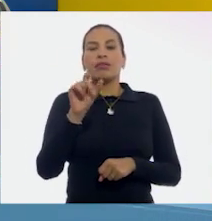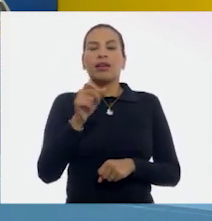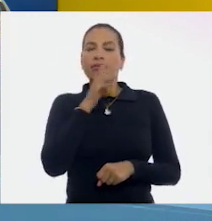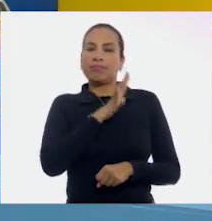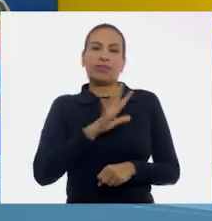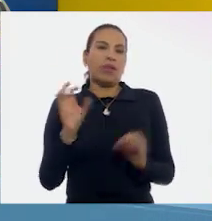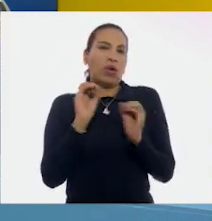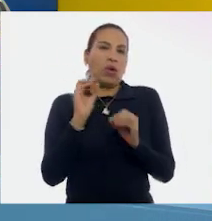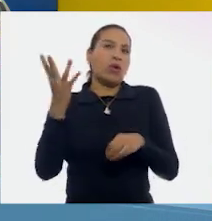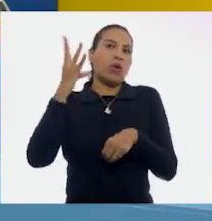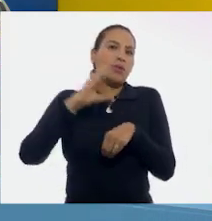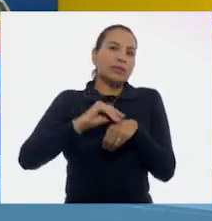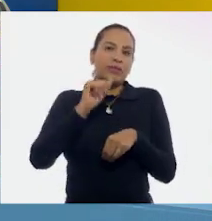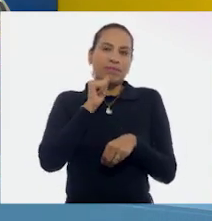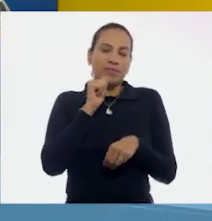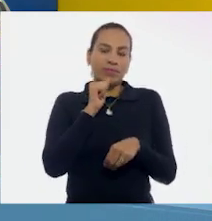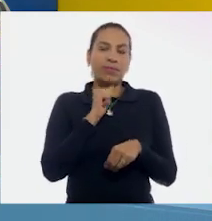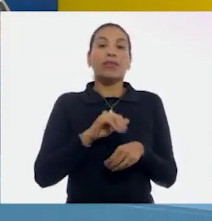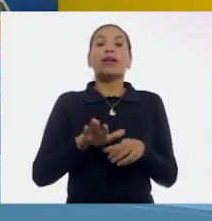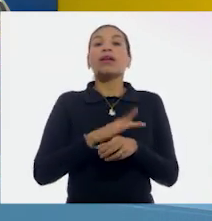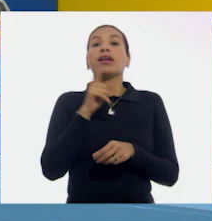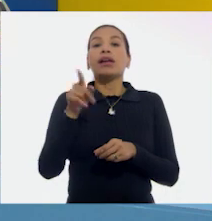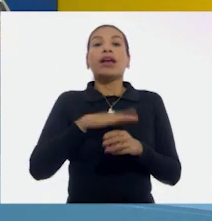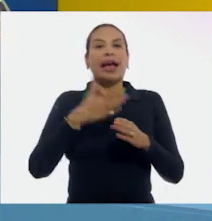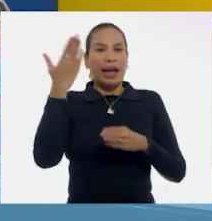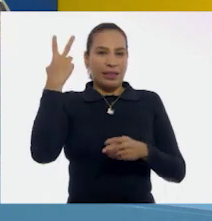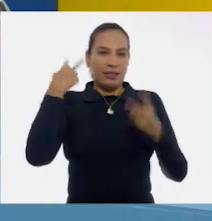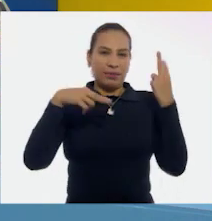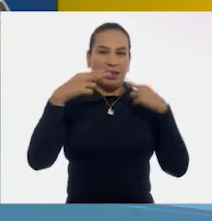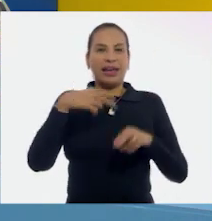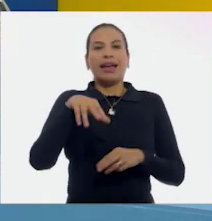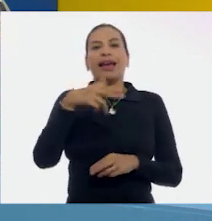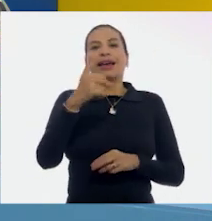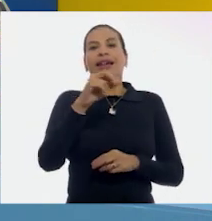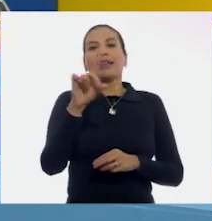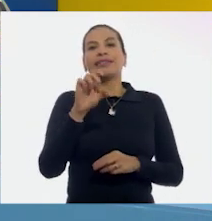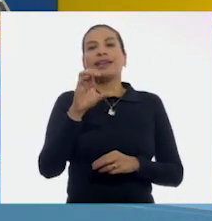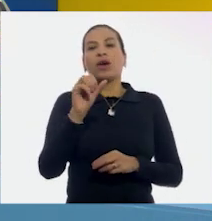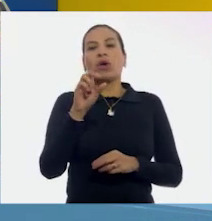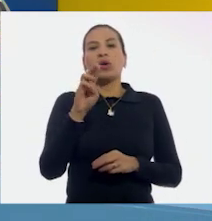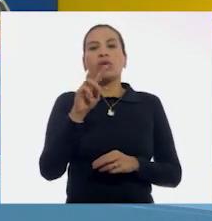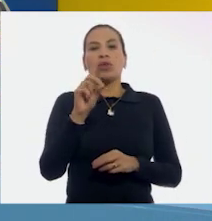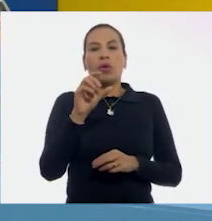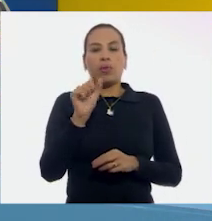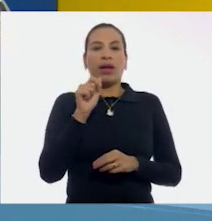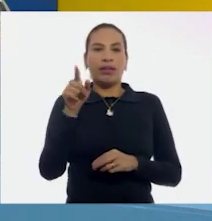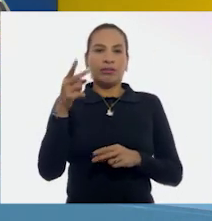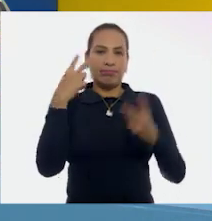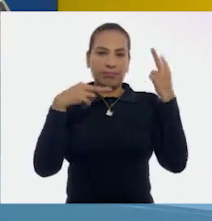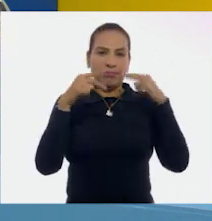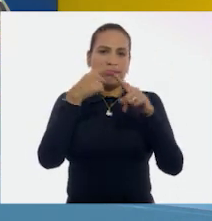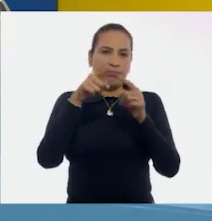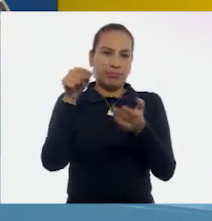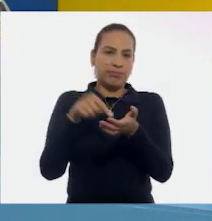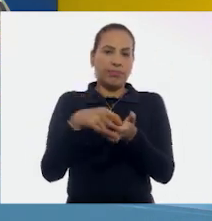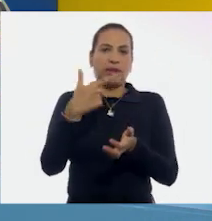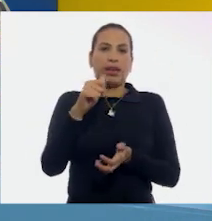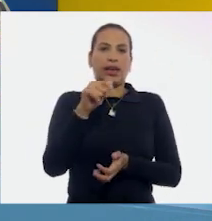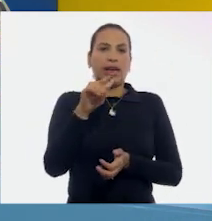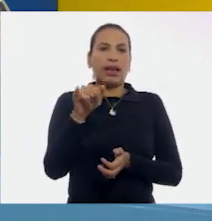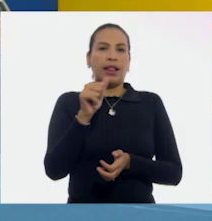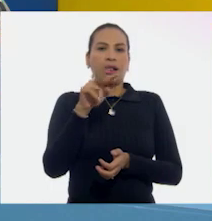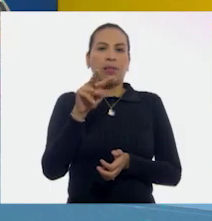negó. A diferencia de la expedición de Hernández de Córdoba, la tripulación de Grijalva en algunas poblaciones no